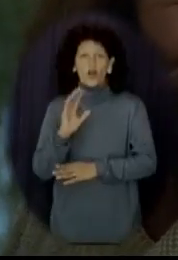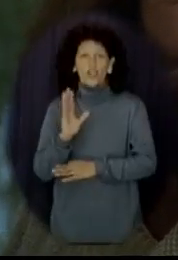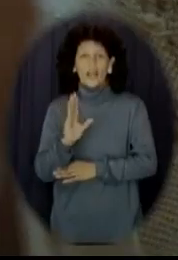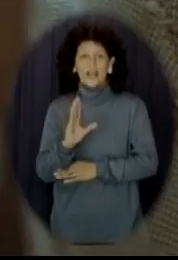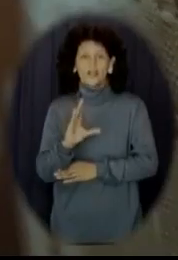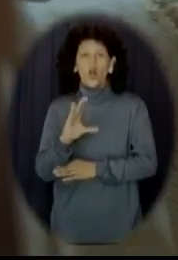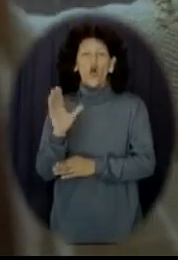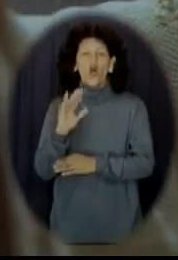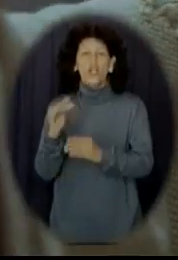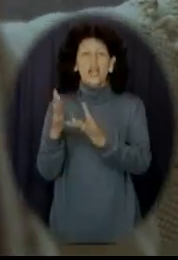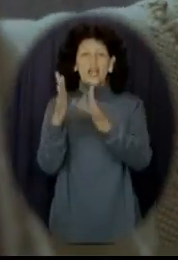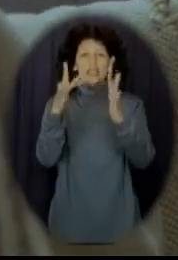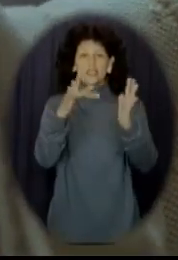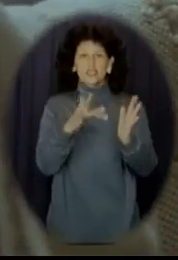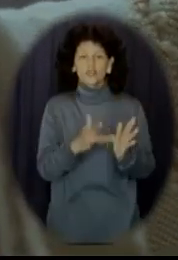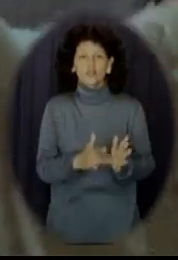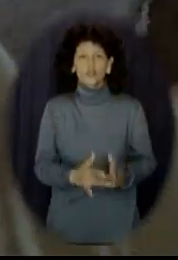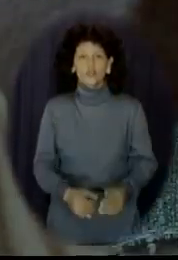Hola. Hola.